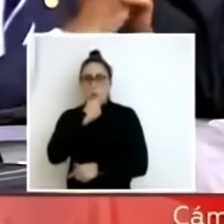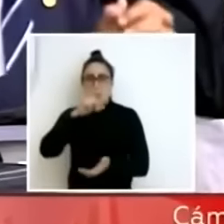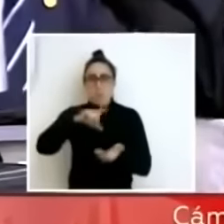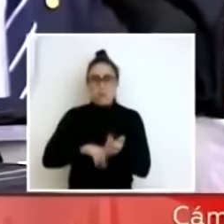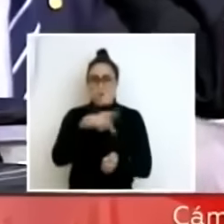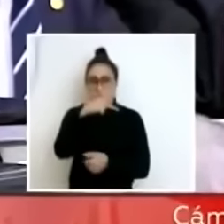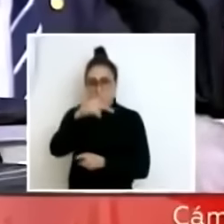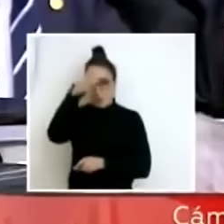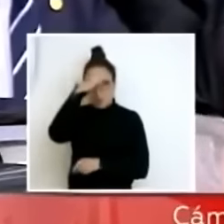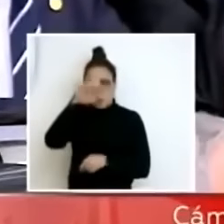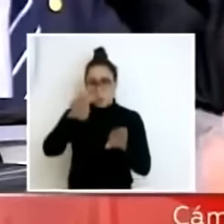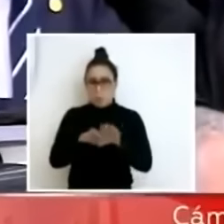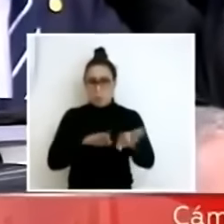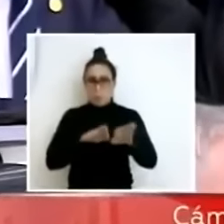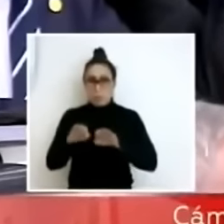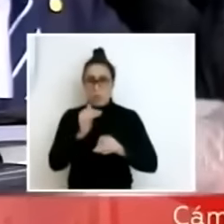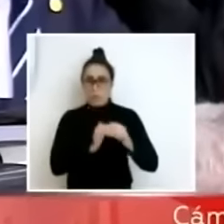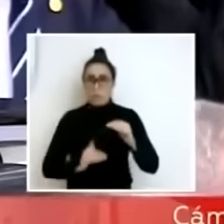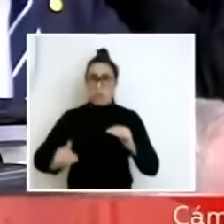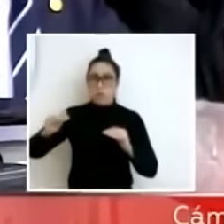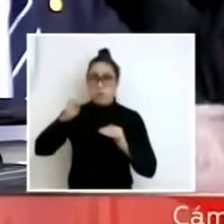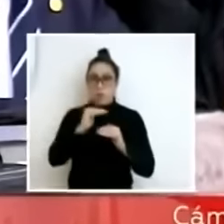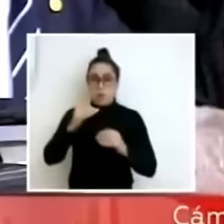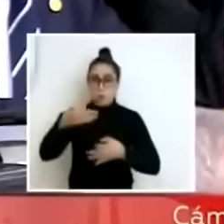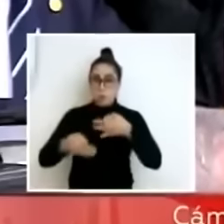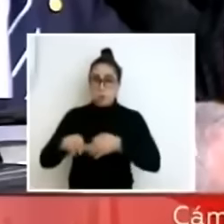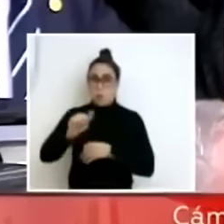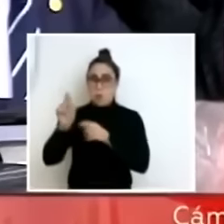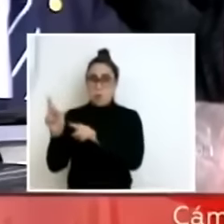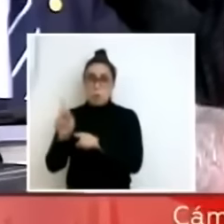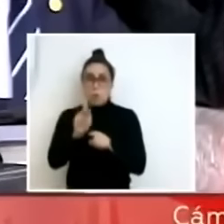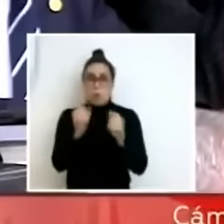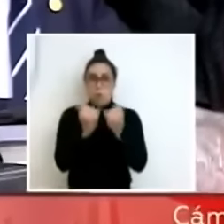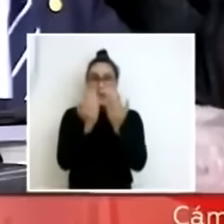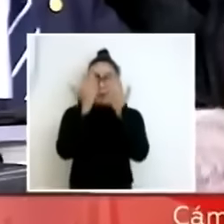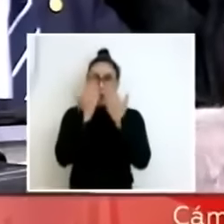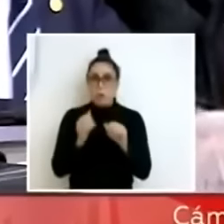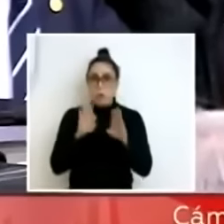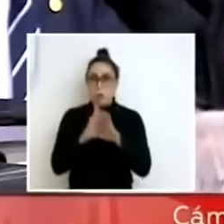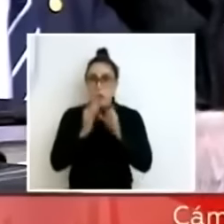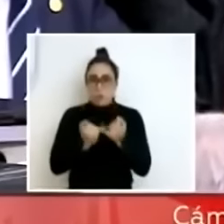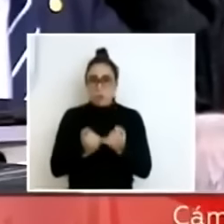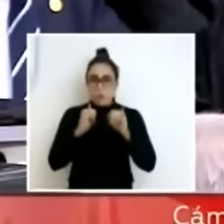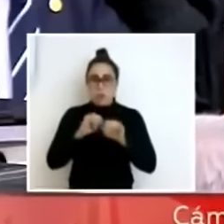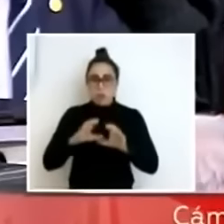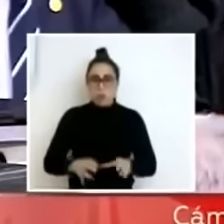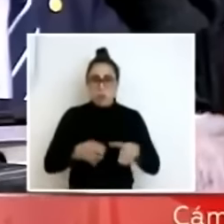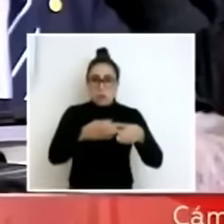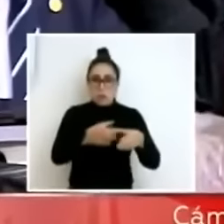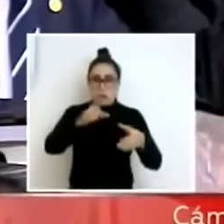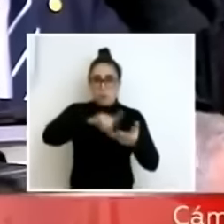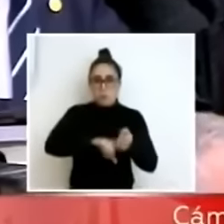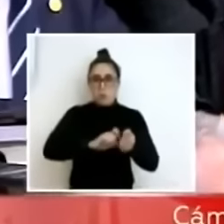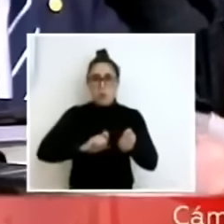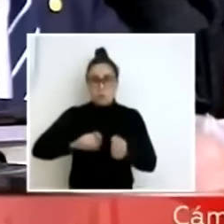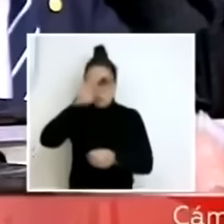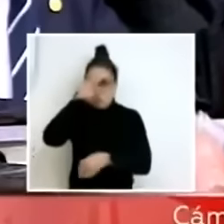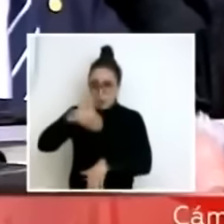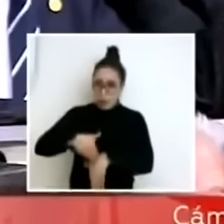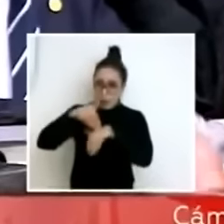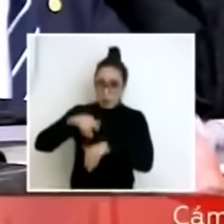y Morales no ha logrado ninguna otra corte de una Independencia soberbia fiera y sin